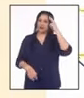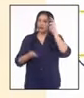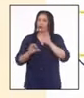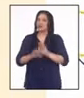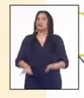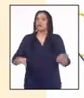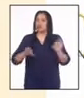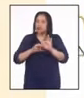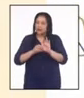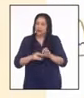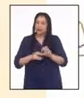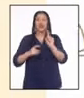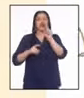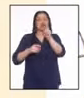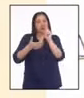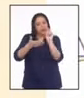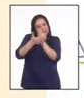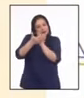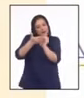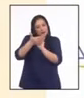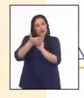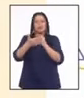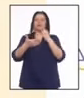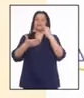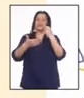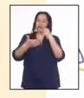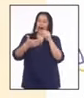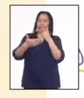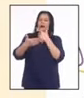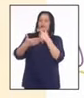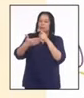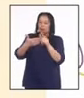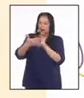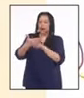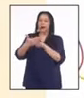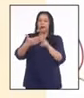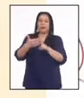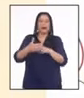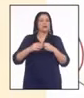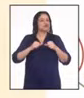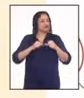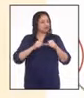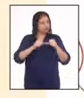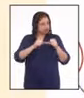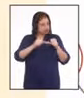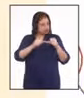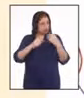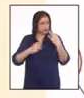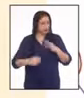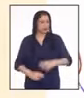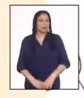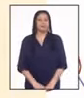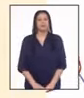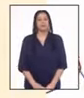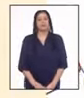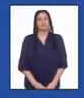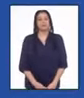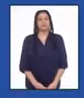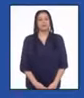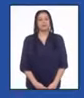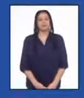ir revisando el texto que escribimos de manera constante.